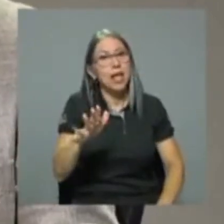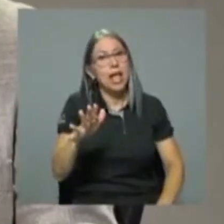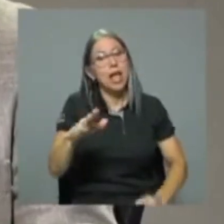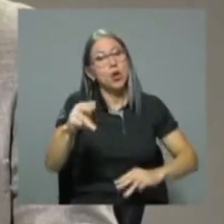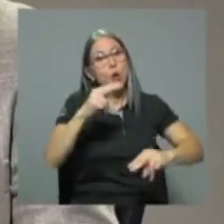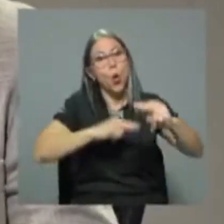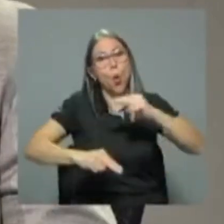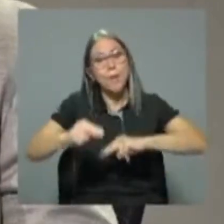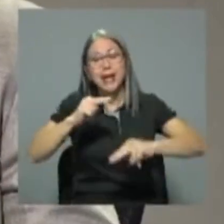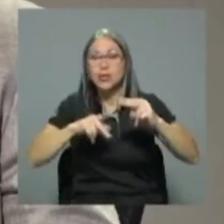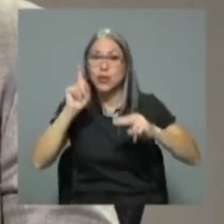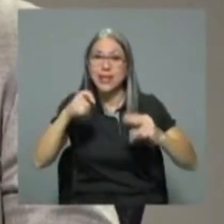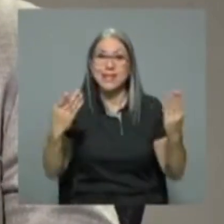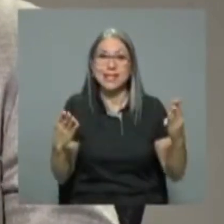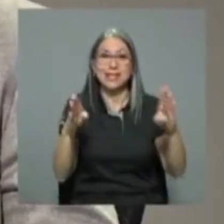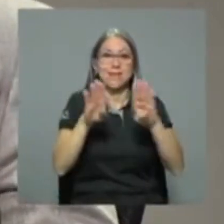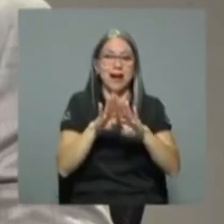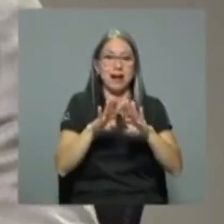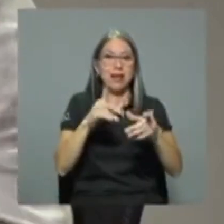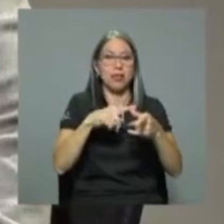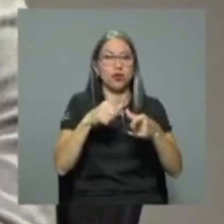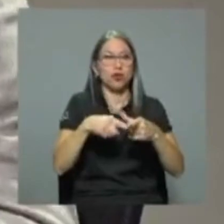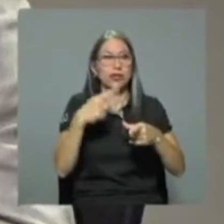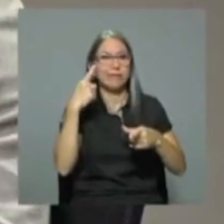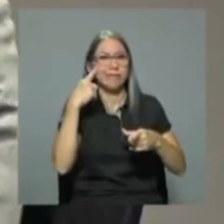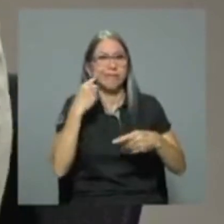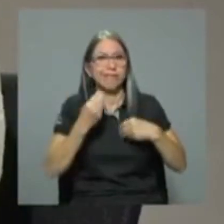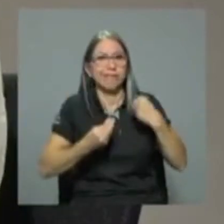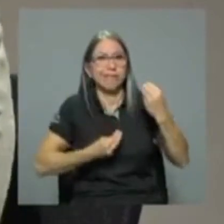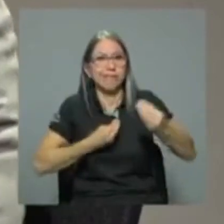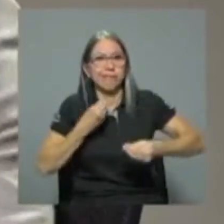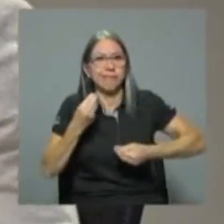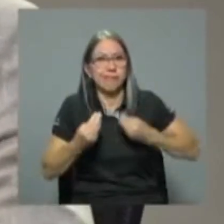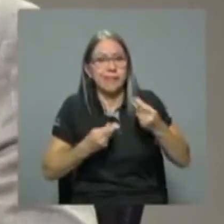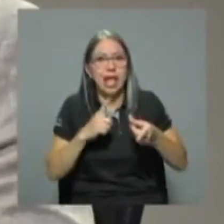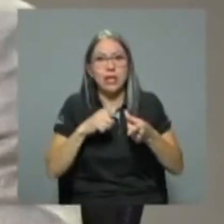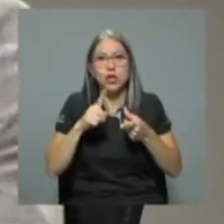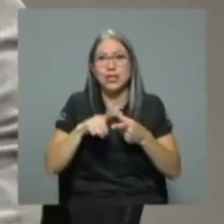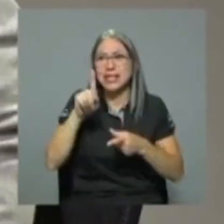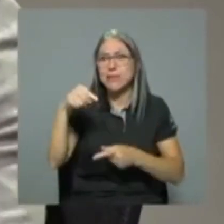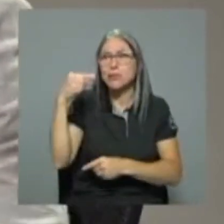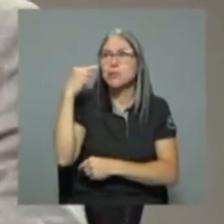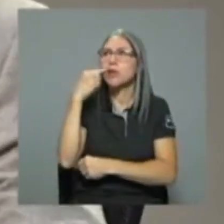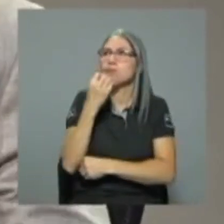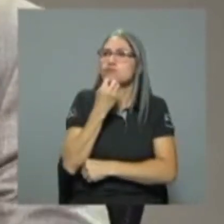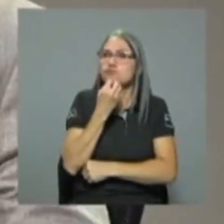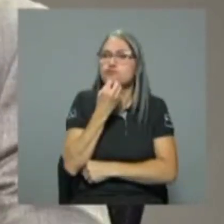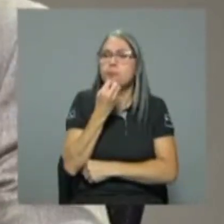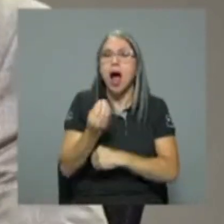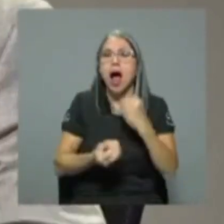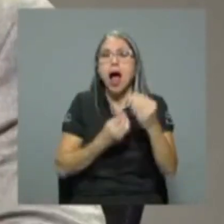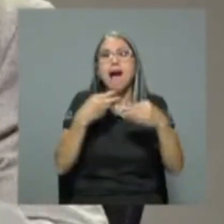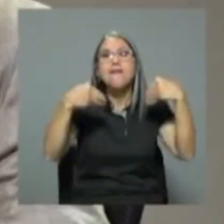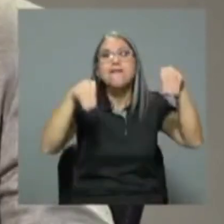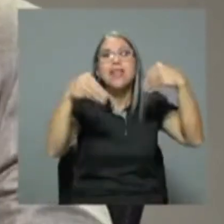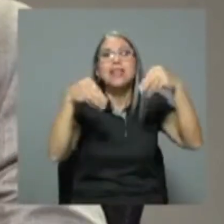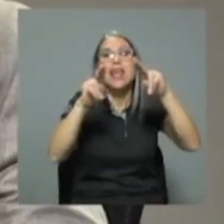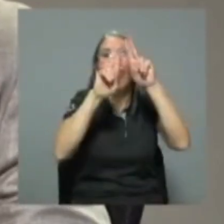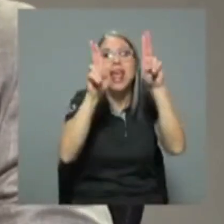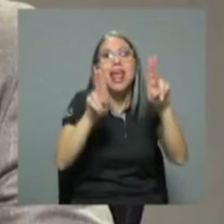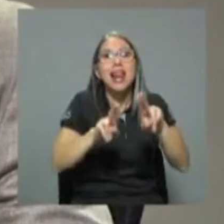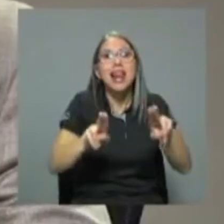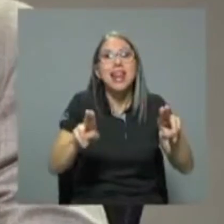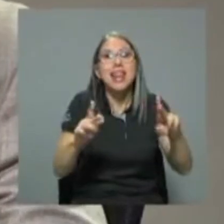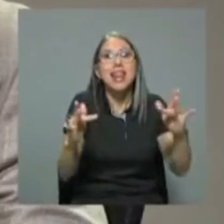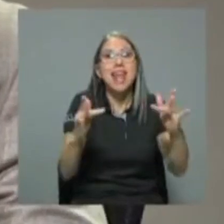comercio tiene que cerrar, y entonces, bueno, teníamos que irnos por la vía de vender en línea o vender por catálogo